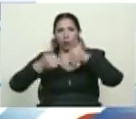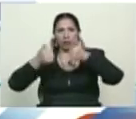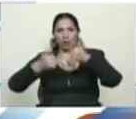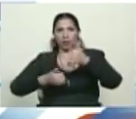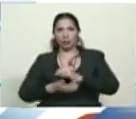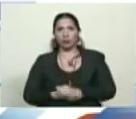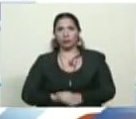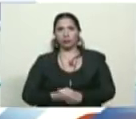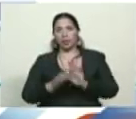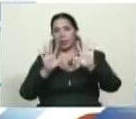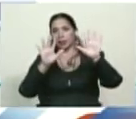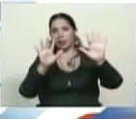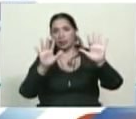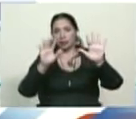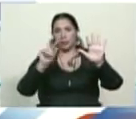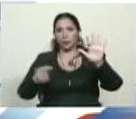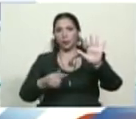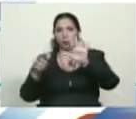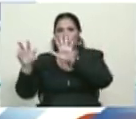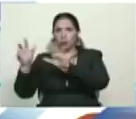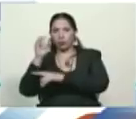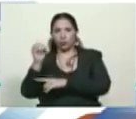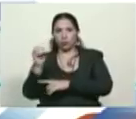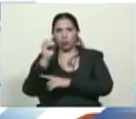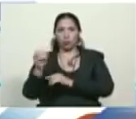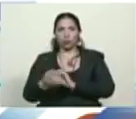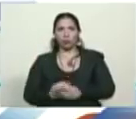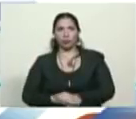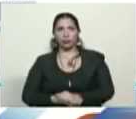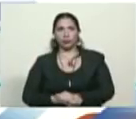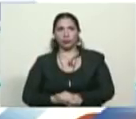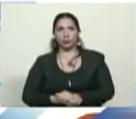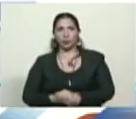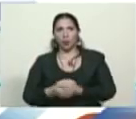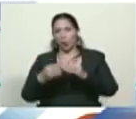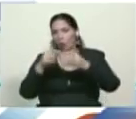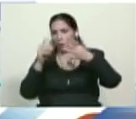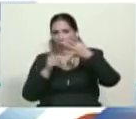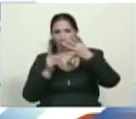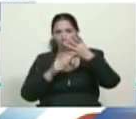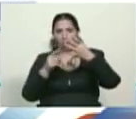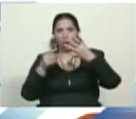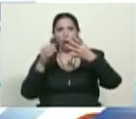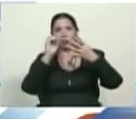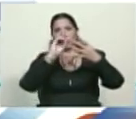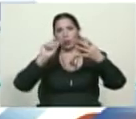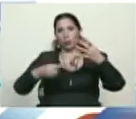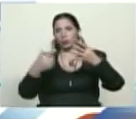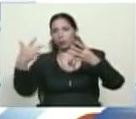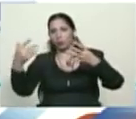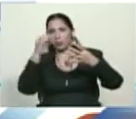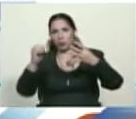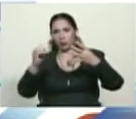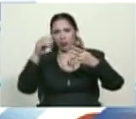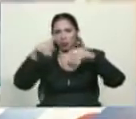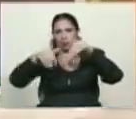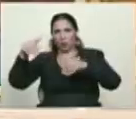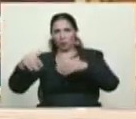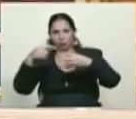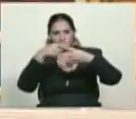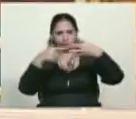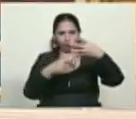el 10.8% de los votos. Y el señor Reinaldo Quijada sacó el 0.3% de los votos.